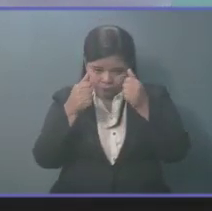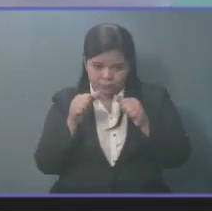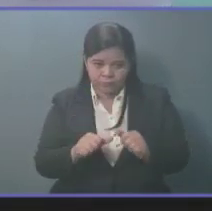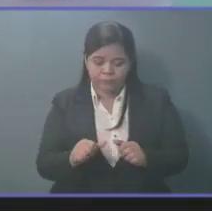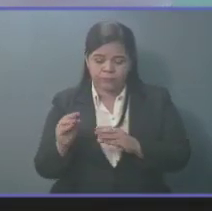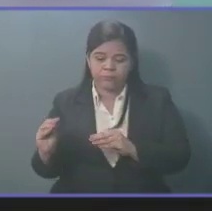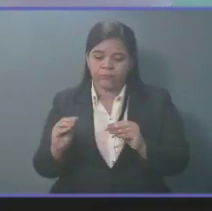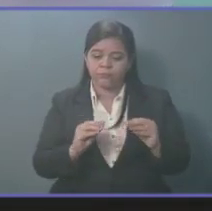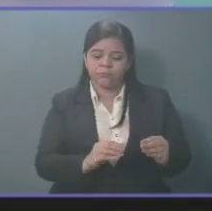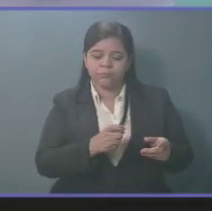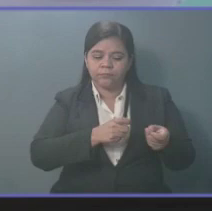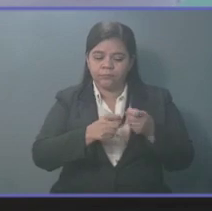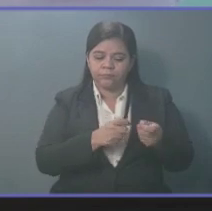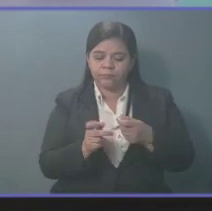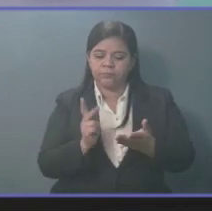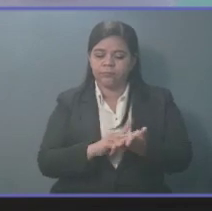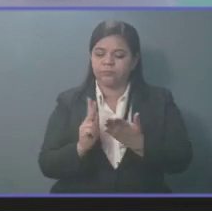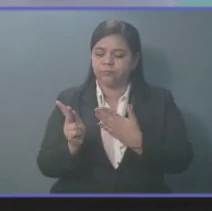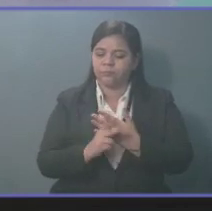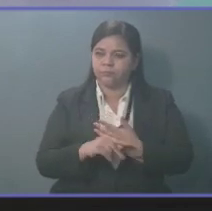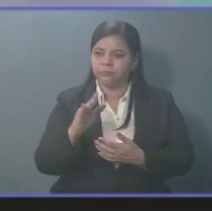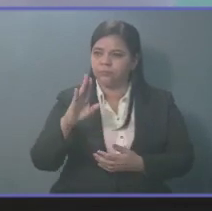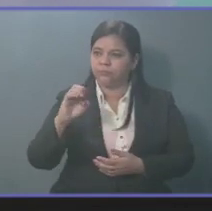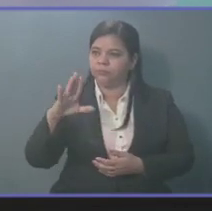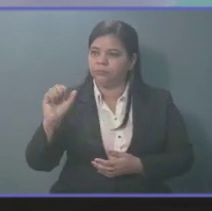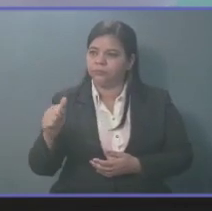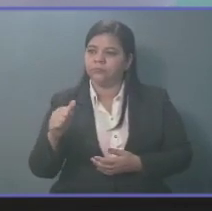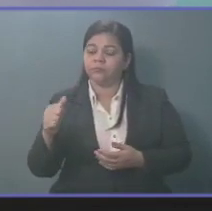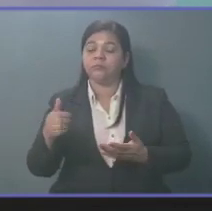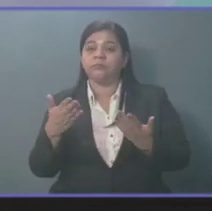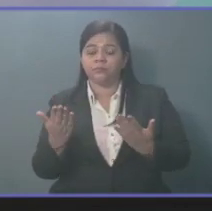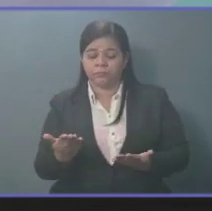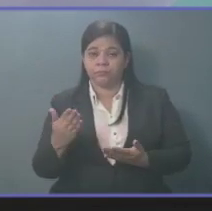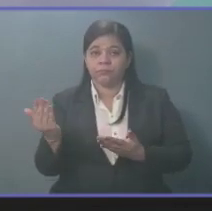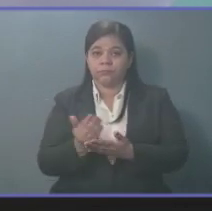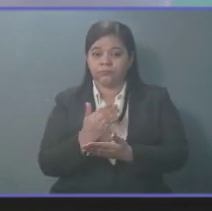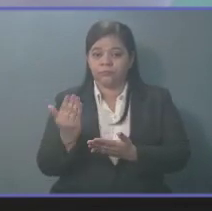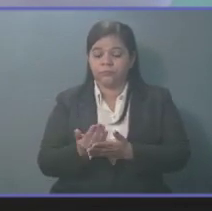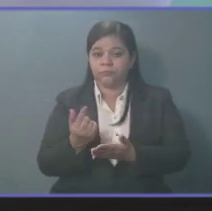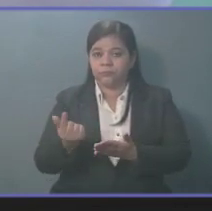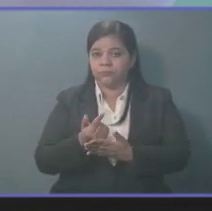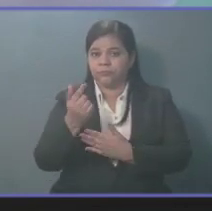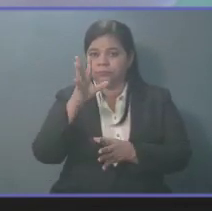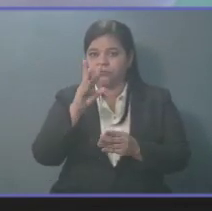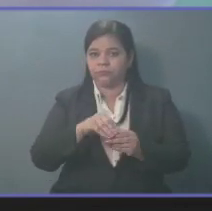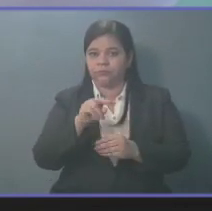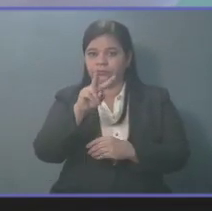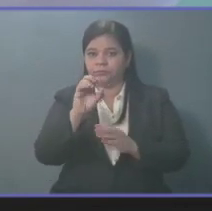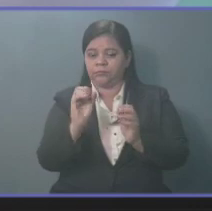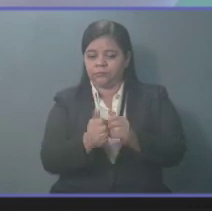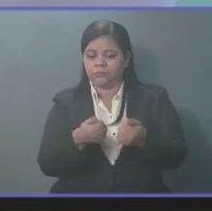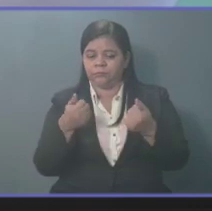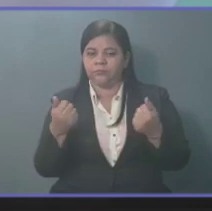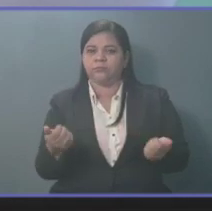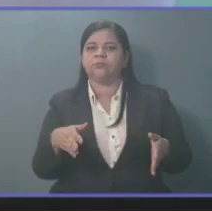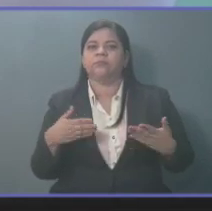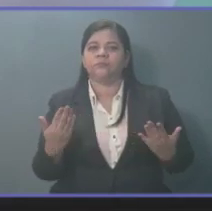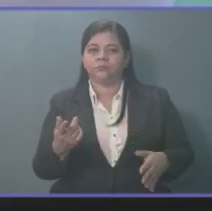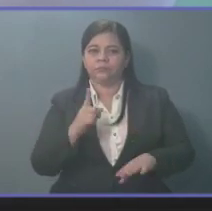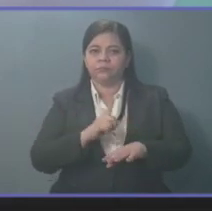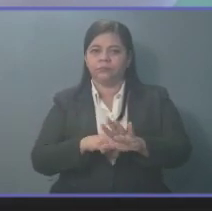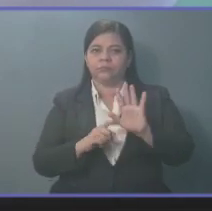administración del programa de becas para realizar estudios de educación superior por un monto de 20 millones para un plazo